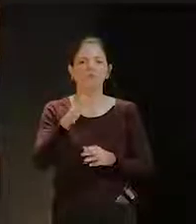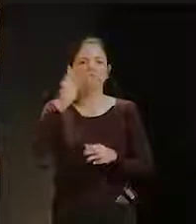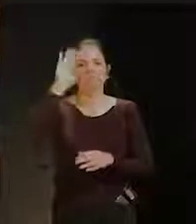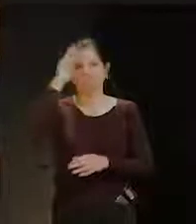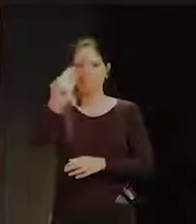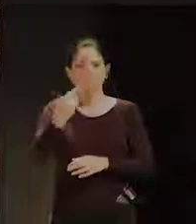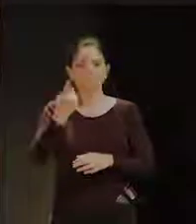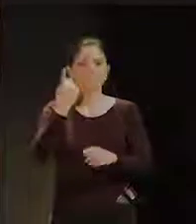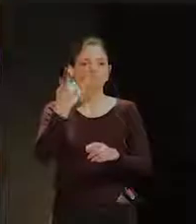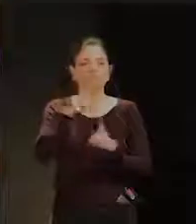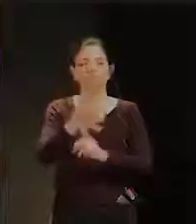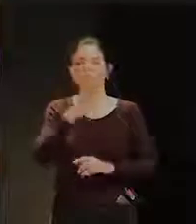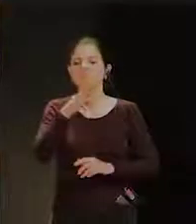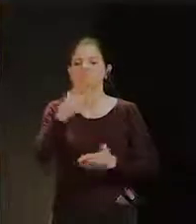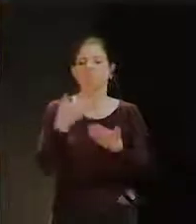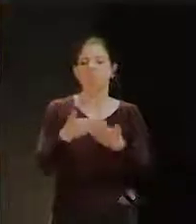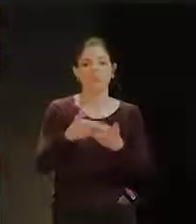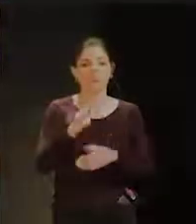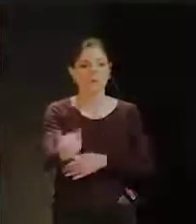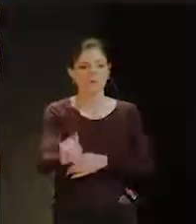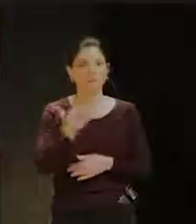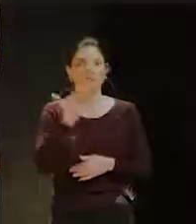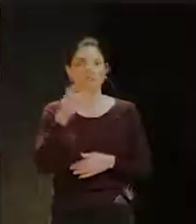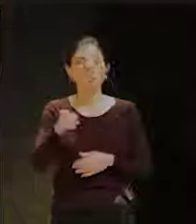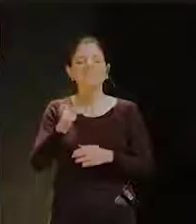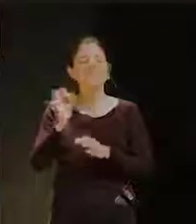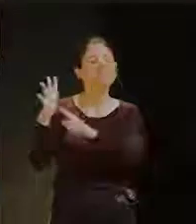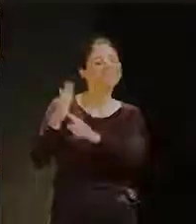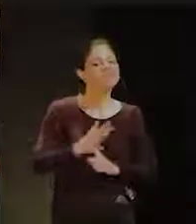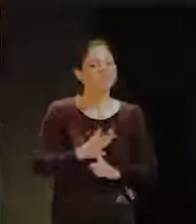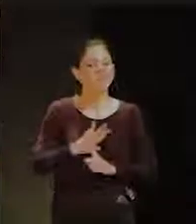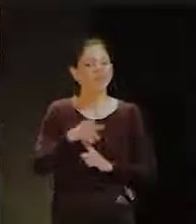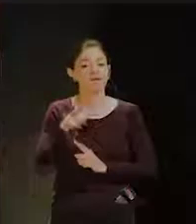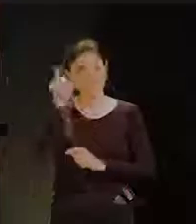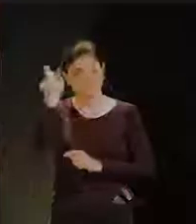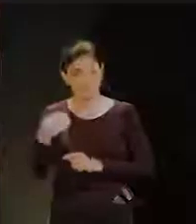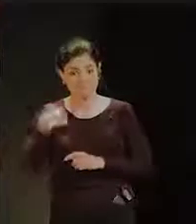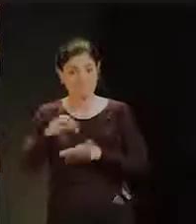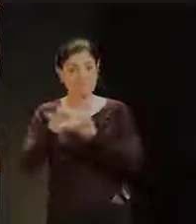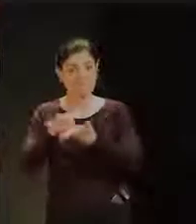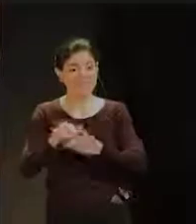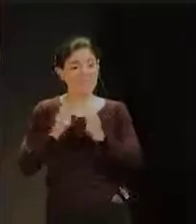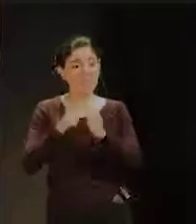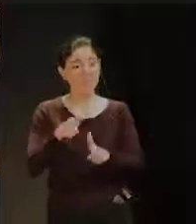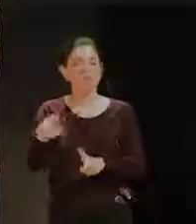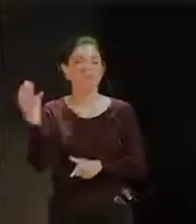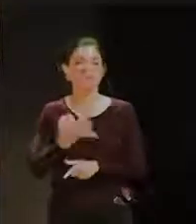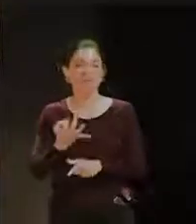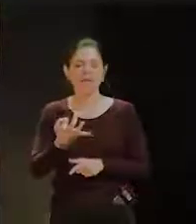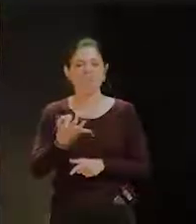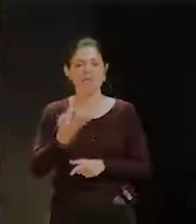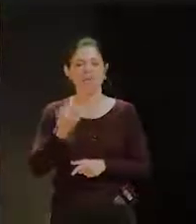de que exista un motivo justificado. En este caso de discriminación, el proveedor de servicio debería saber